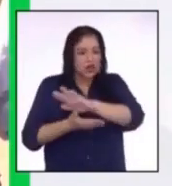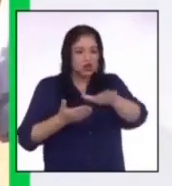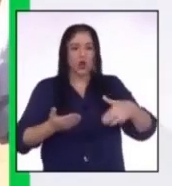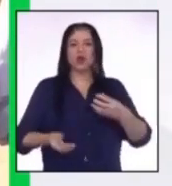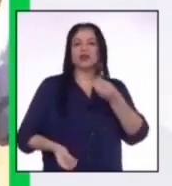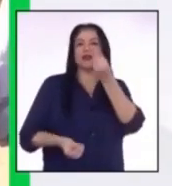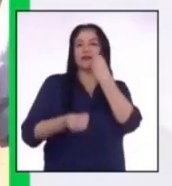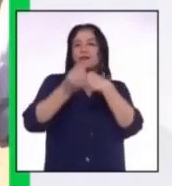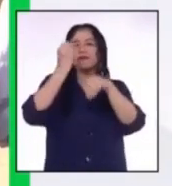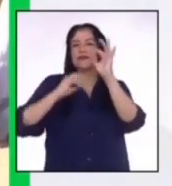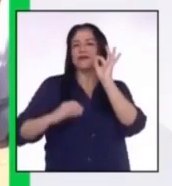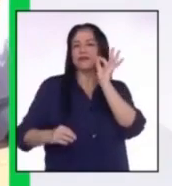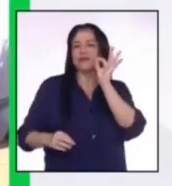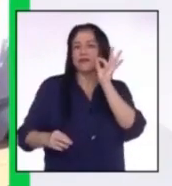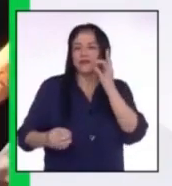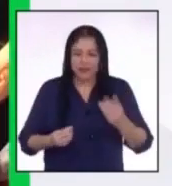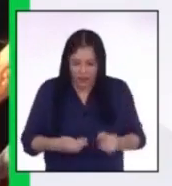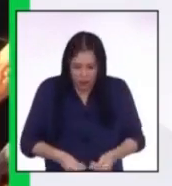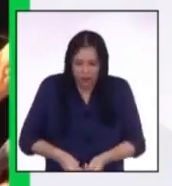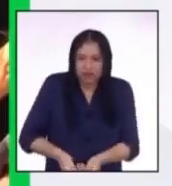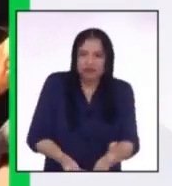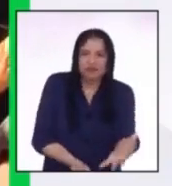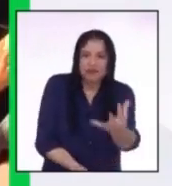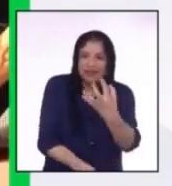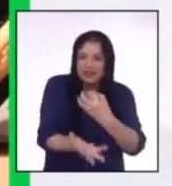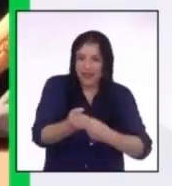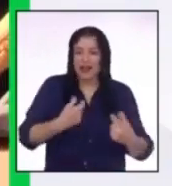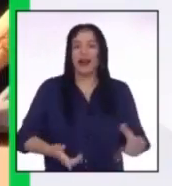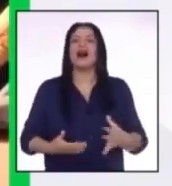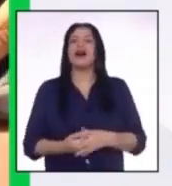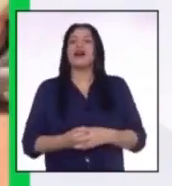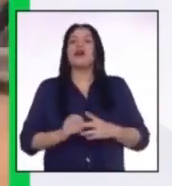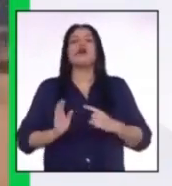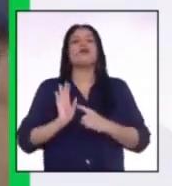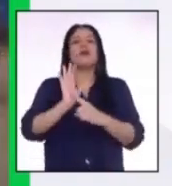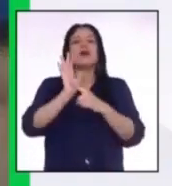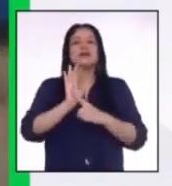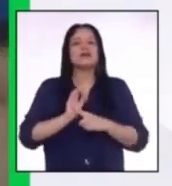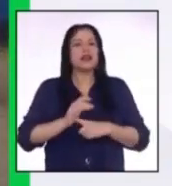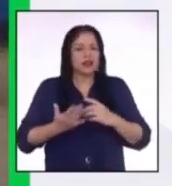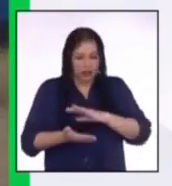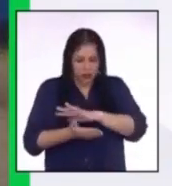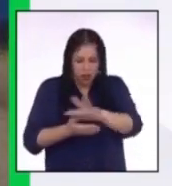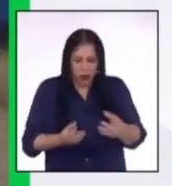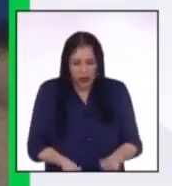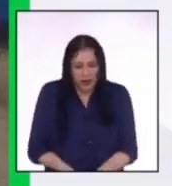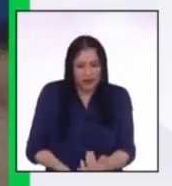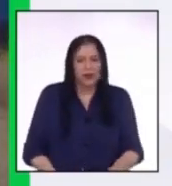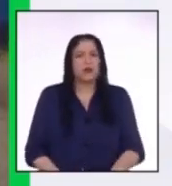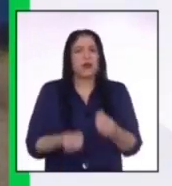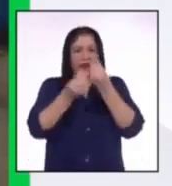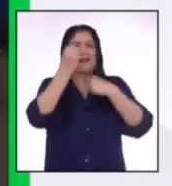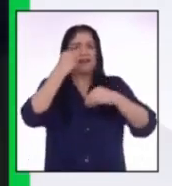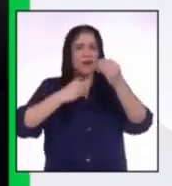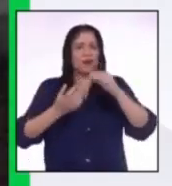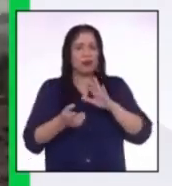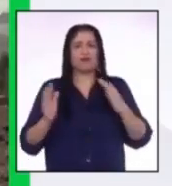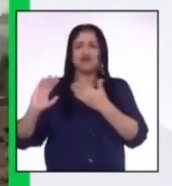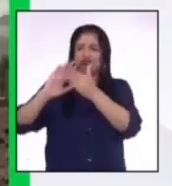disfrutamos de los frutos que nos da la madre tierra como signo de suficiencia alimentaria en nuestras comunidades